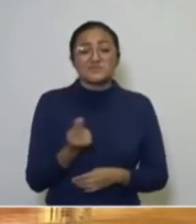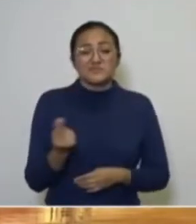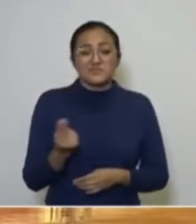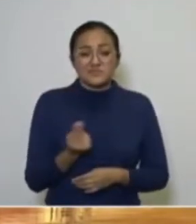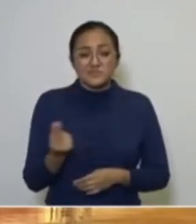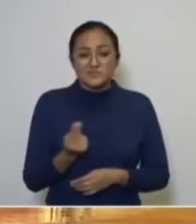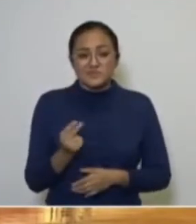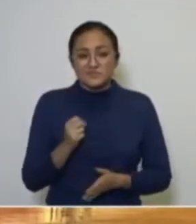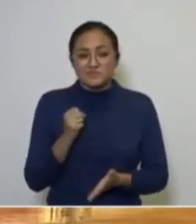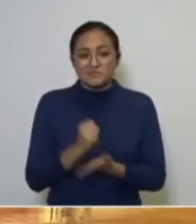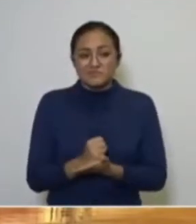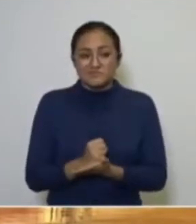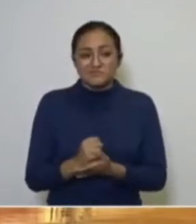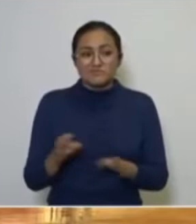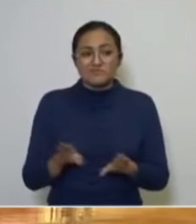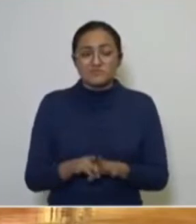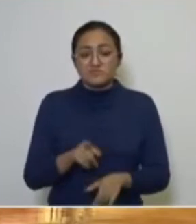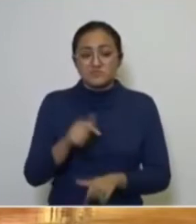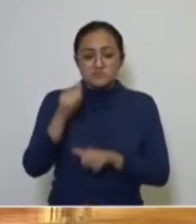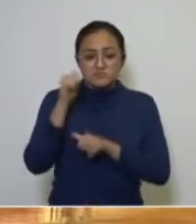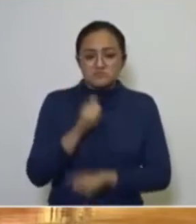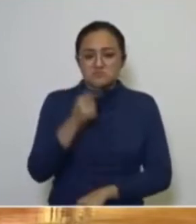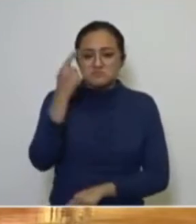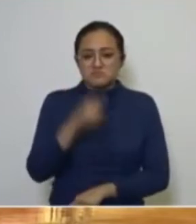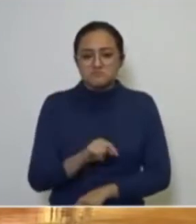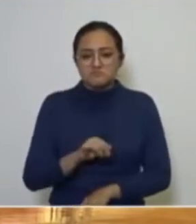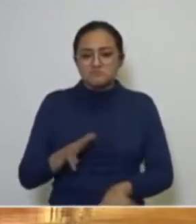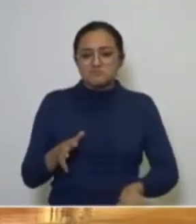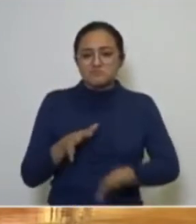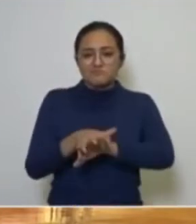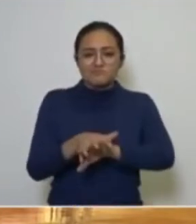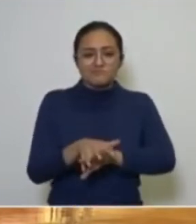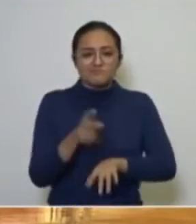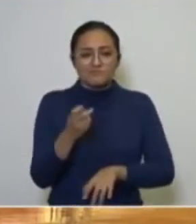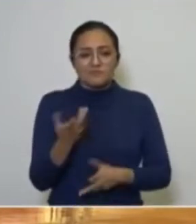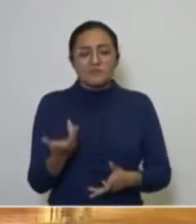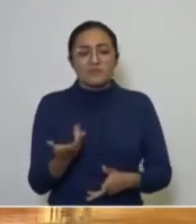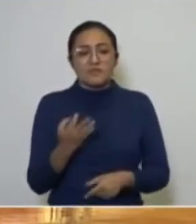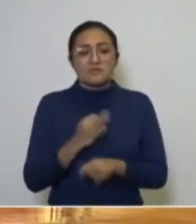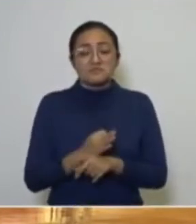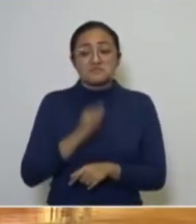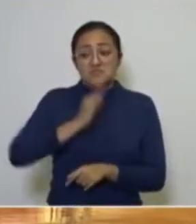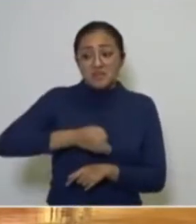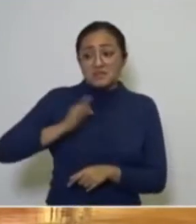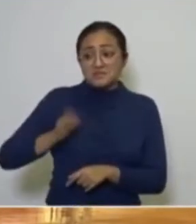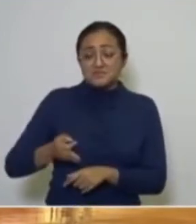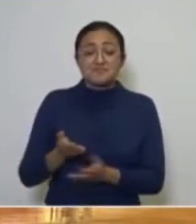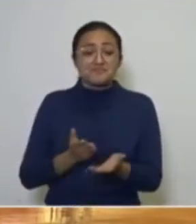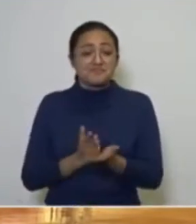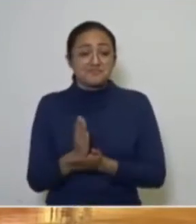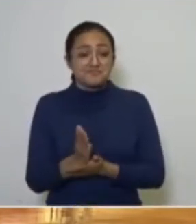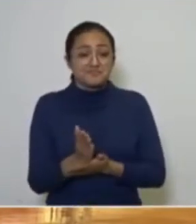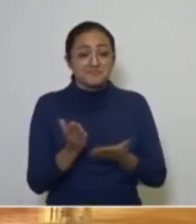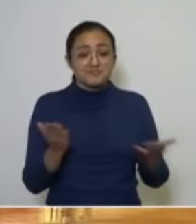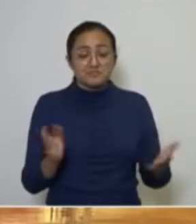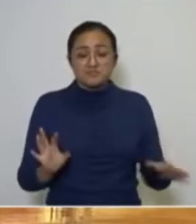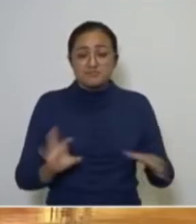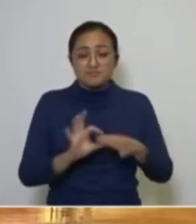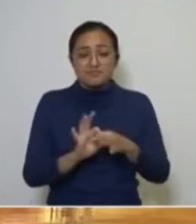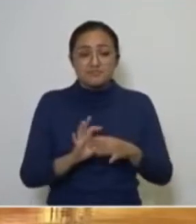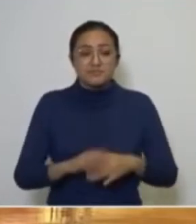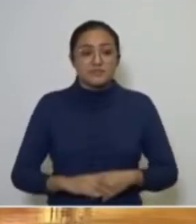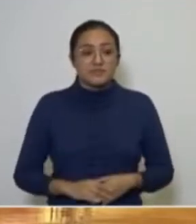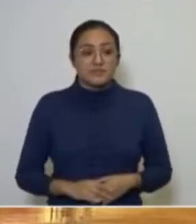la colusión de la autoridad que permiten este tipo de vínculos